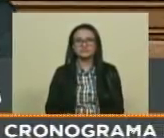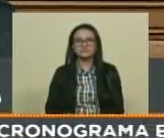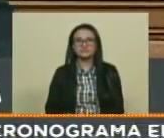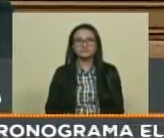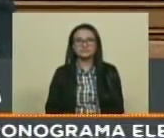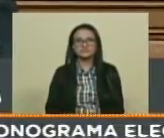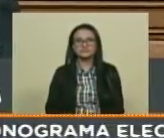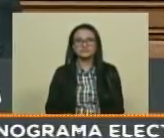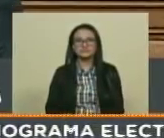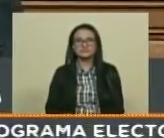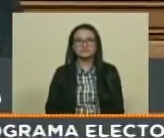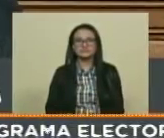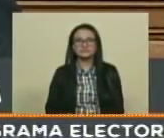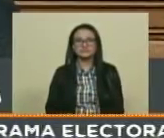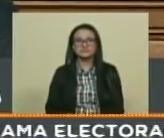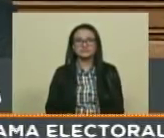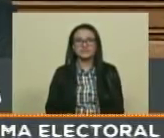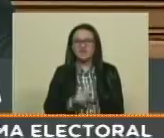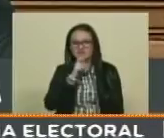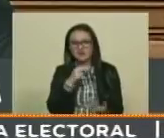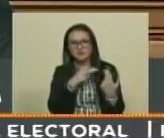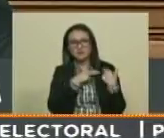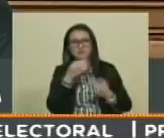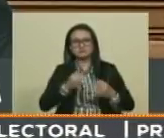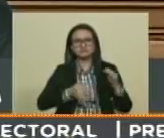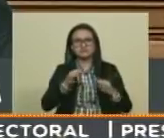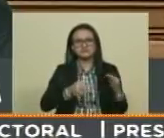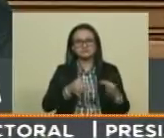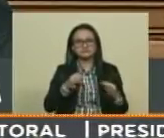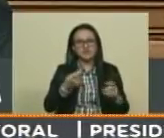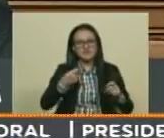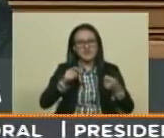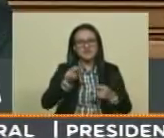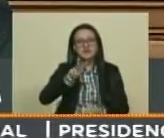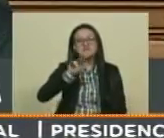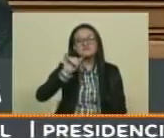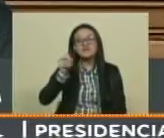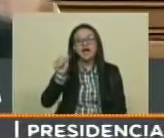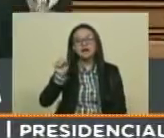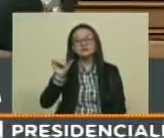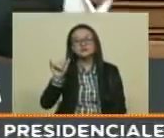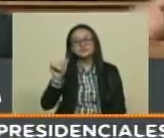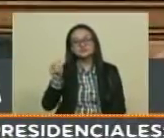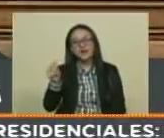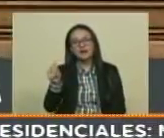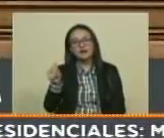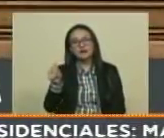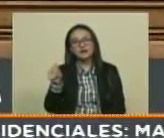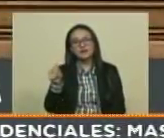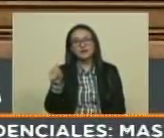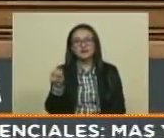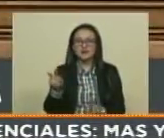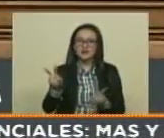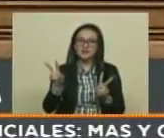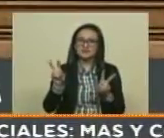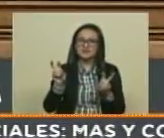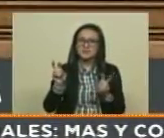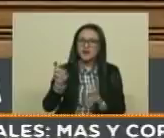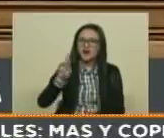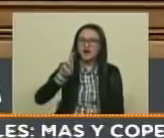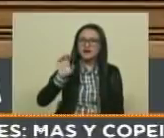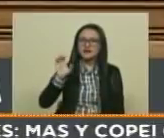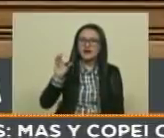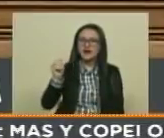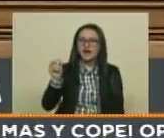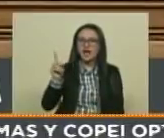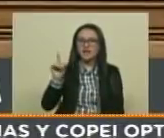¿Hubo algún responsable judicializado? No. ¿Qué pasó con el caso de Recadi? Aquí con el